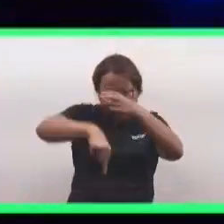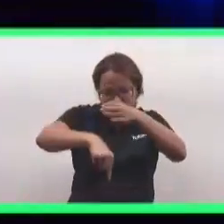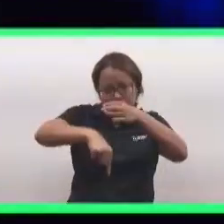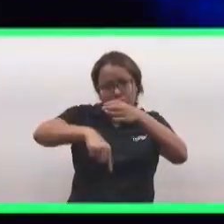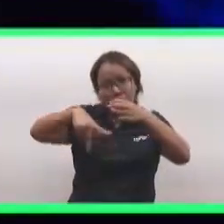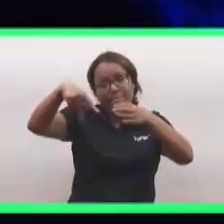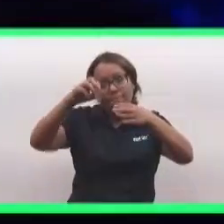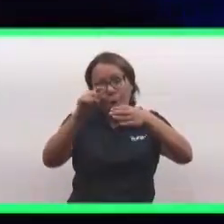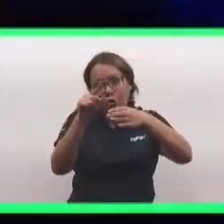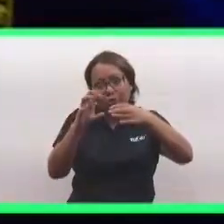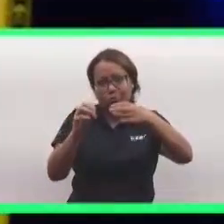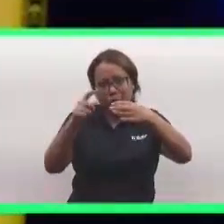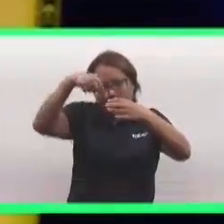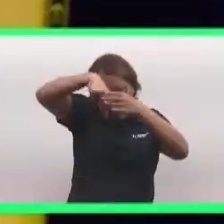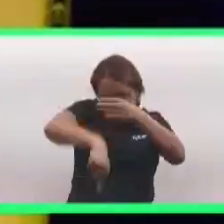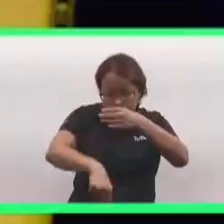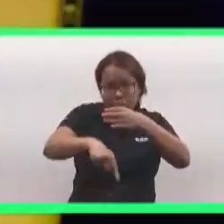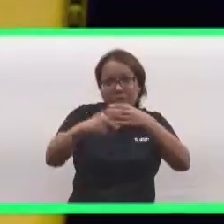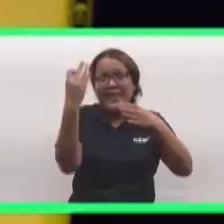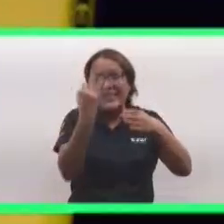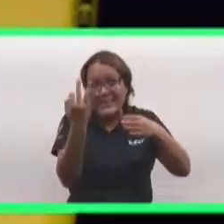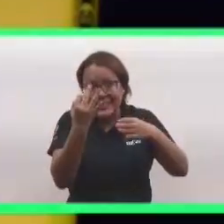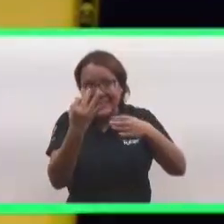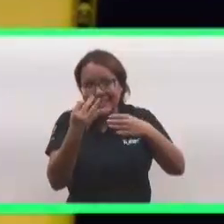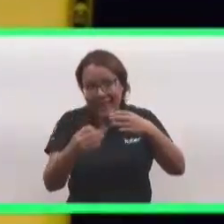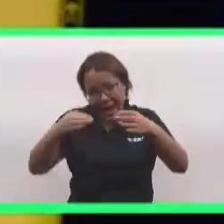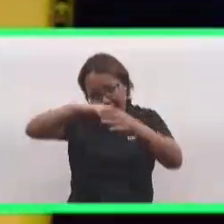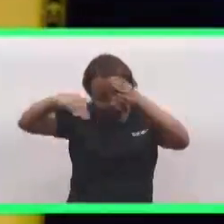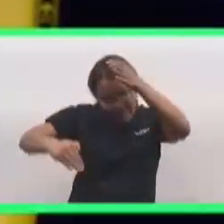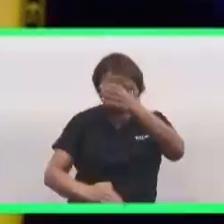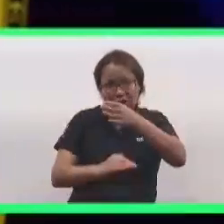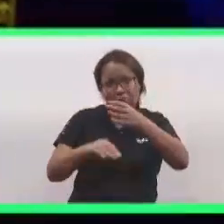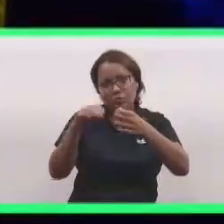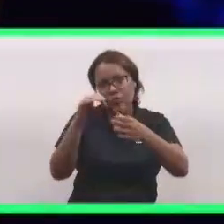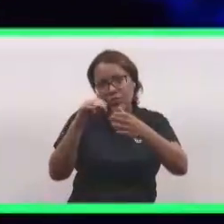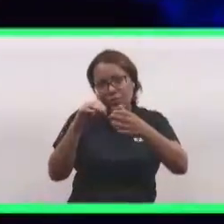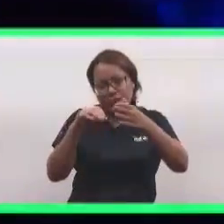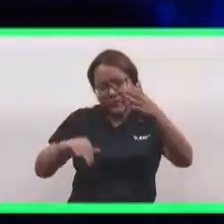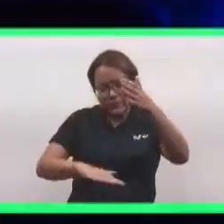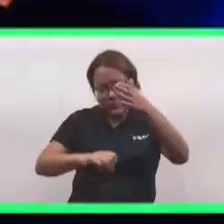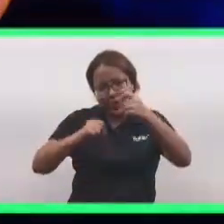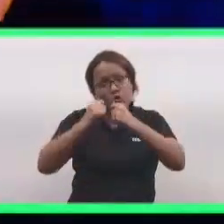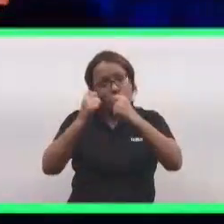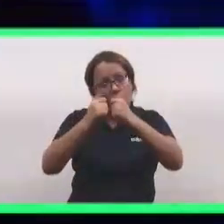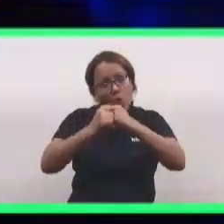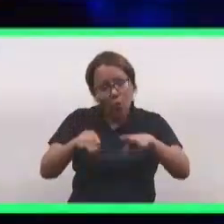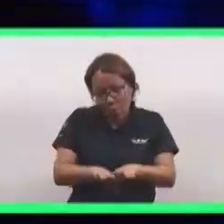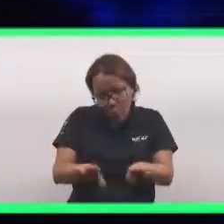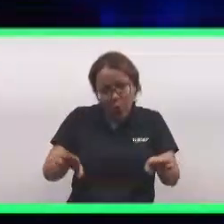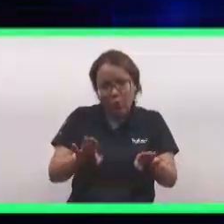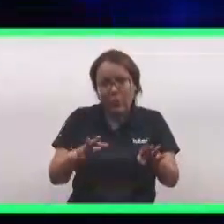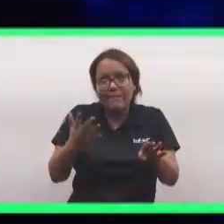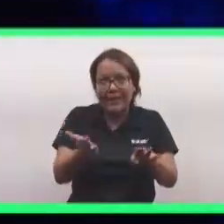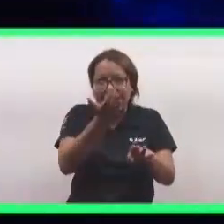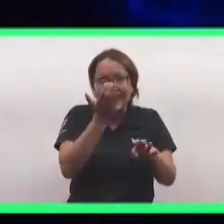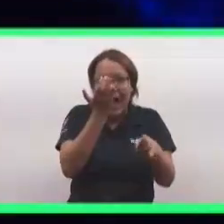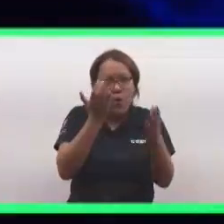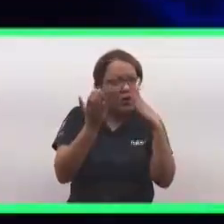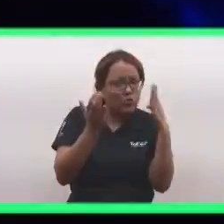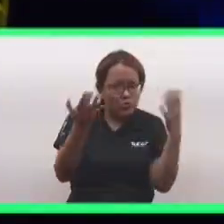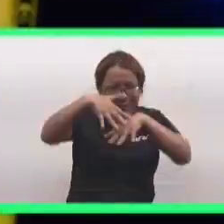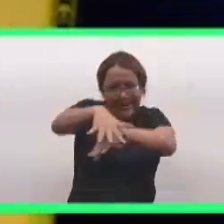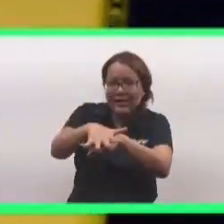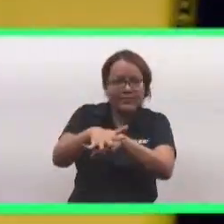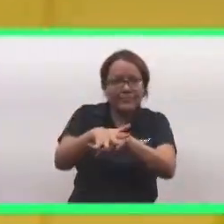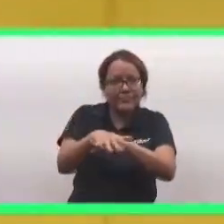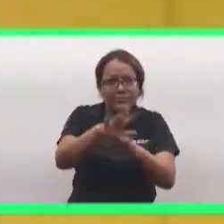explicaron, necesitan por lo menos un pedazo de cemento de 10 centímetros para que toda el agua que corre no ensucie ese pozo. Probablemente el